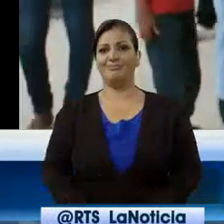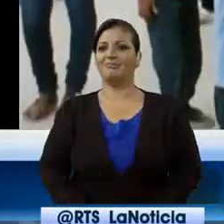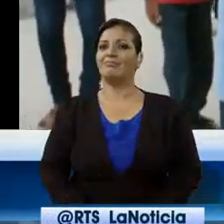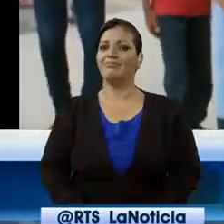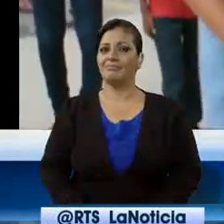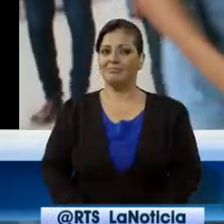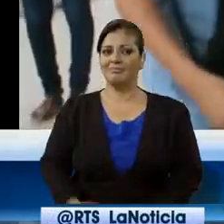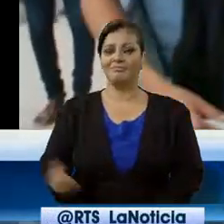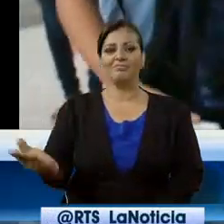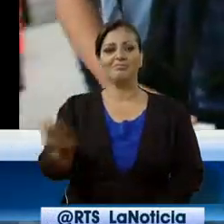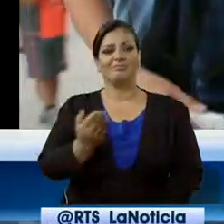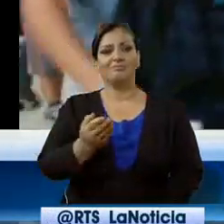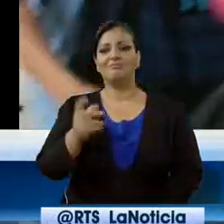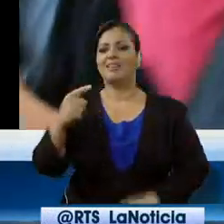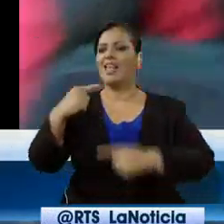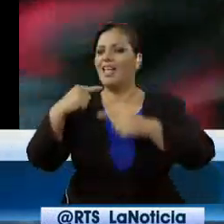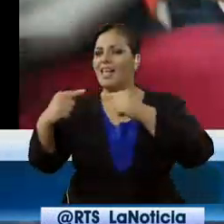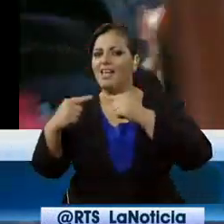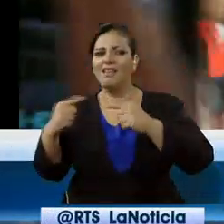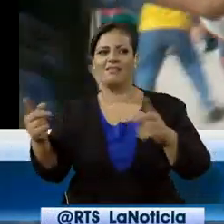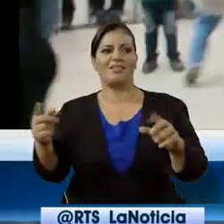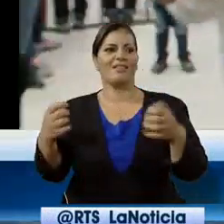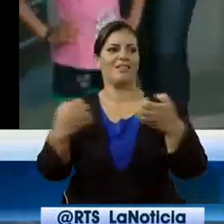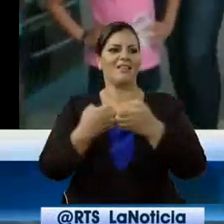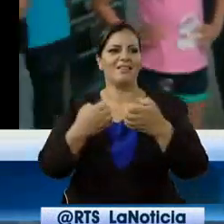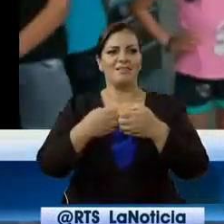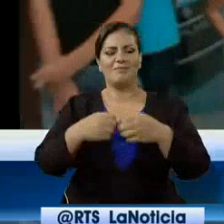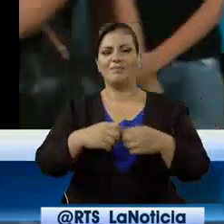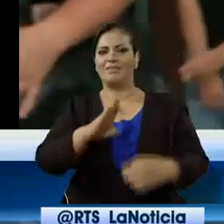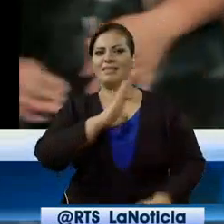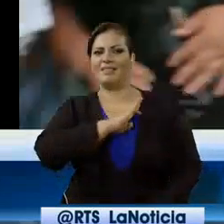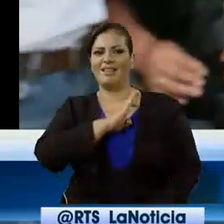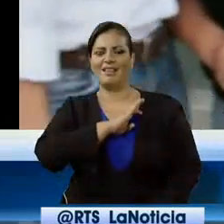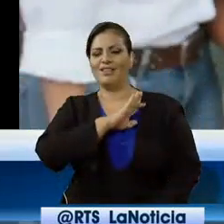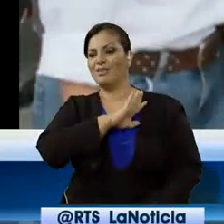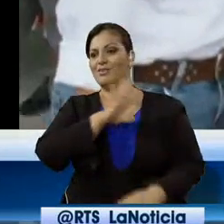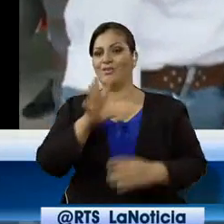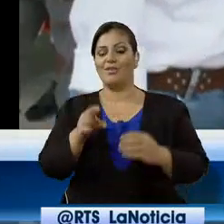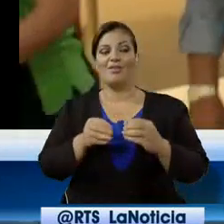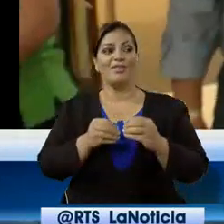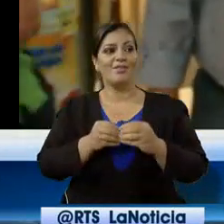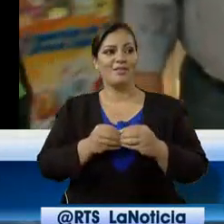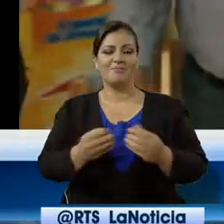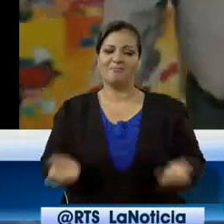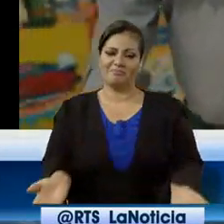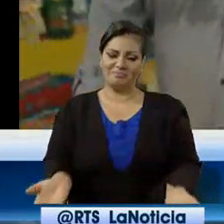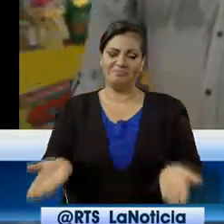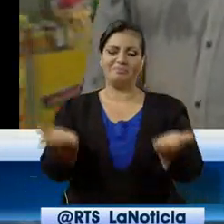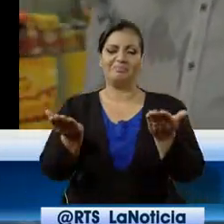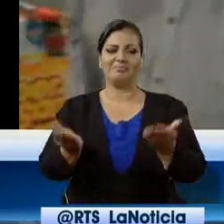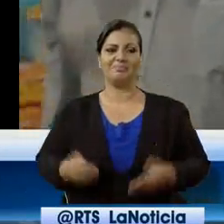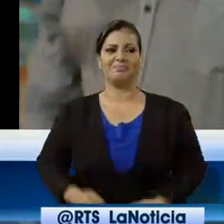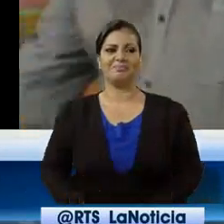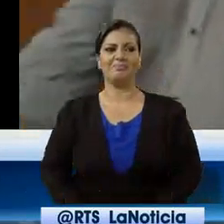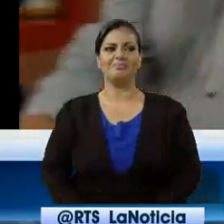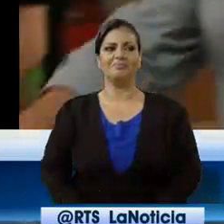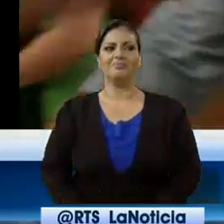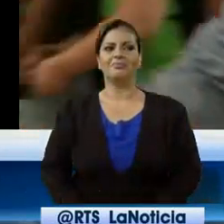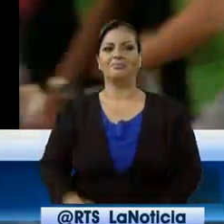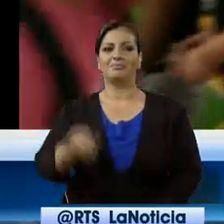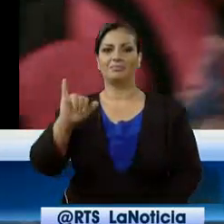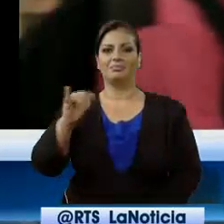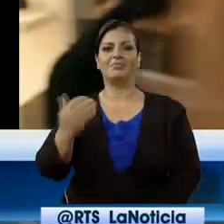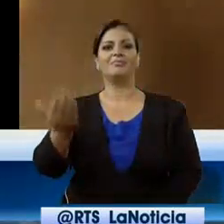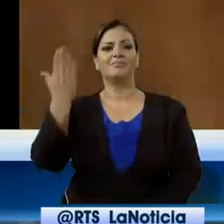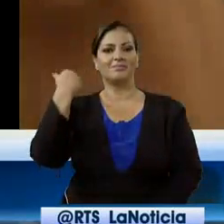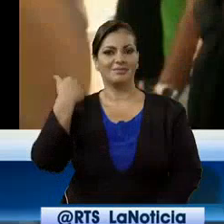productores ejecutivos, todo el equipo técnico. Nos vamos a desplazar como lo hicimos el sábado anterior para compartir junto a